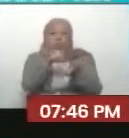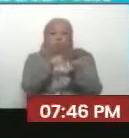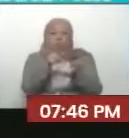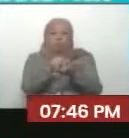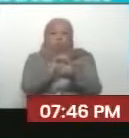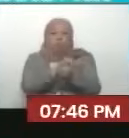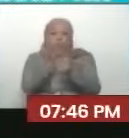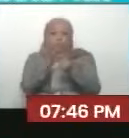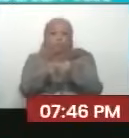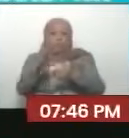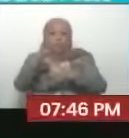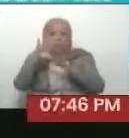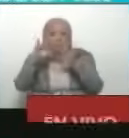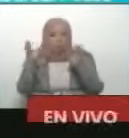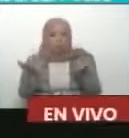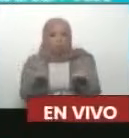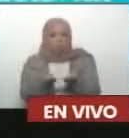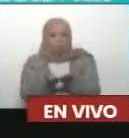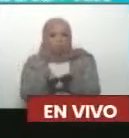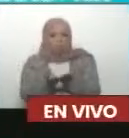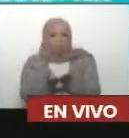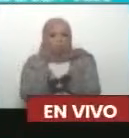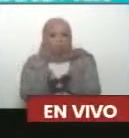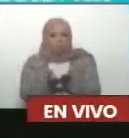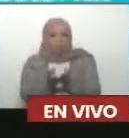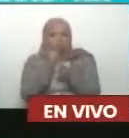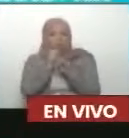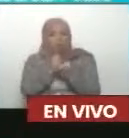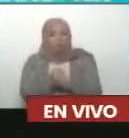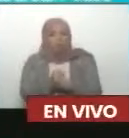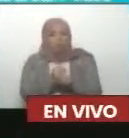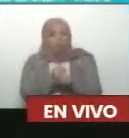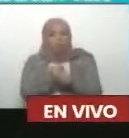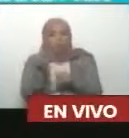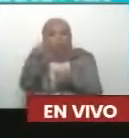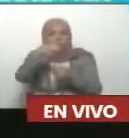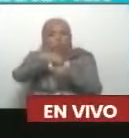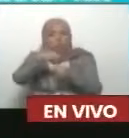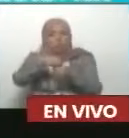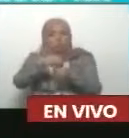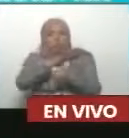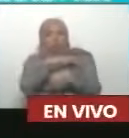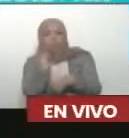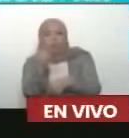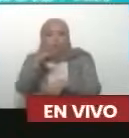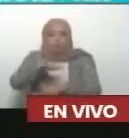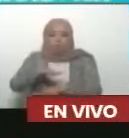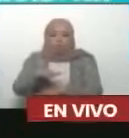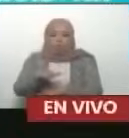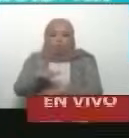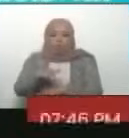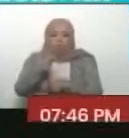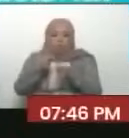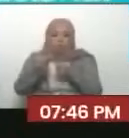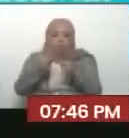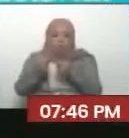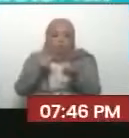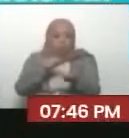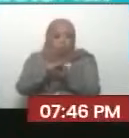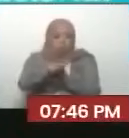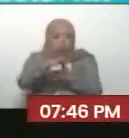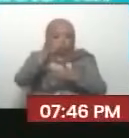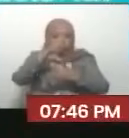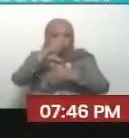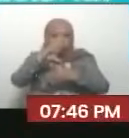de la pandemia mundial y se espera que sea el centro de las muertes y del contagio del